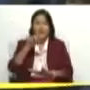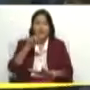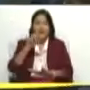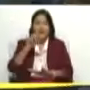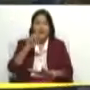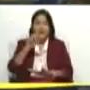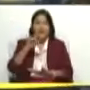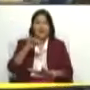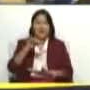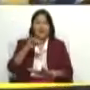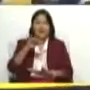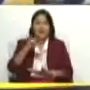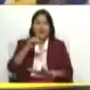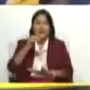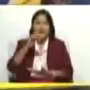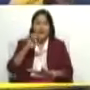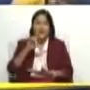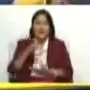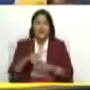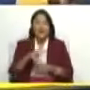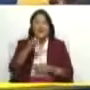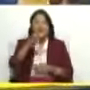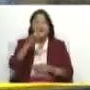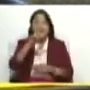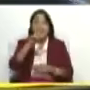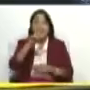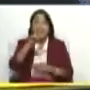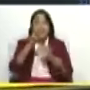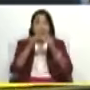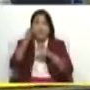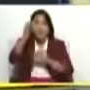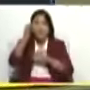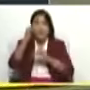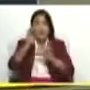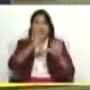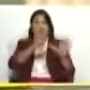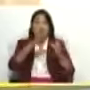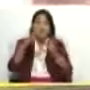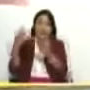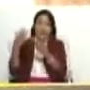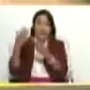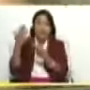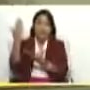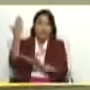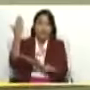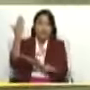2.18 Ah Enrique ven acá un momentico